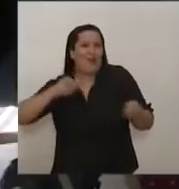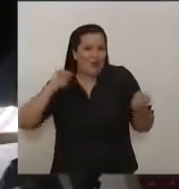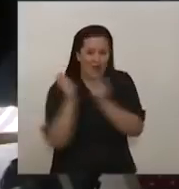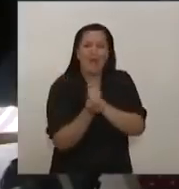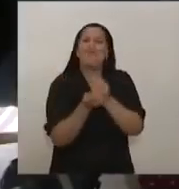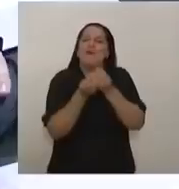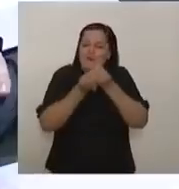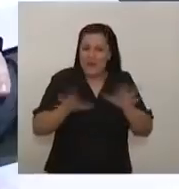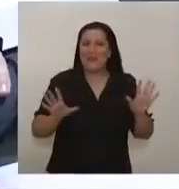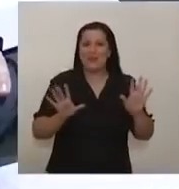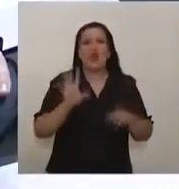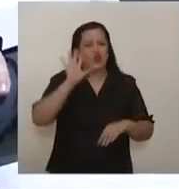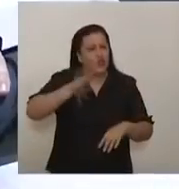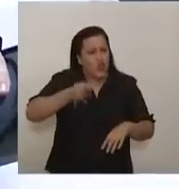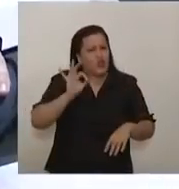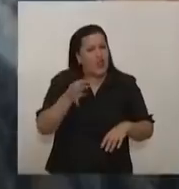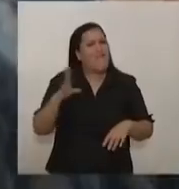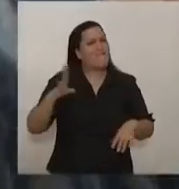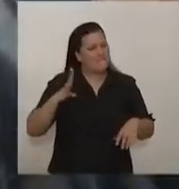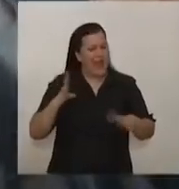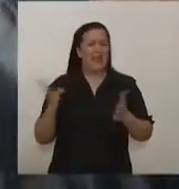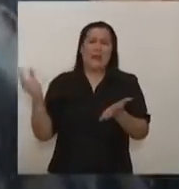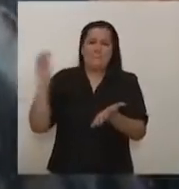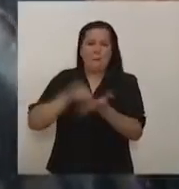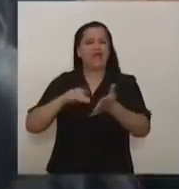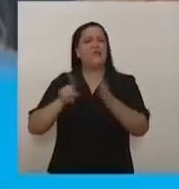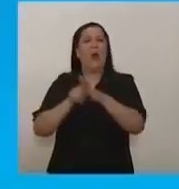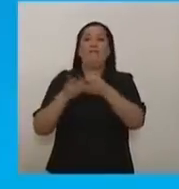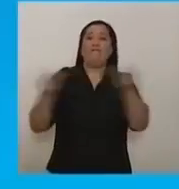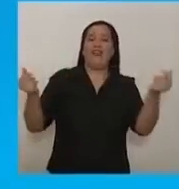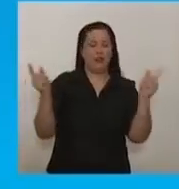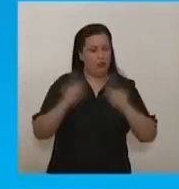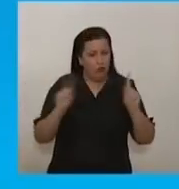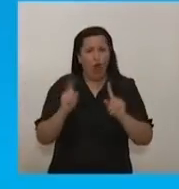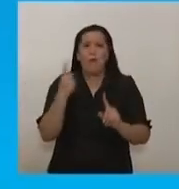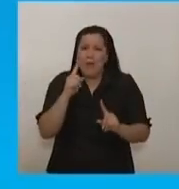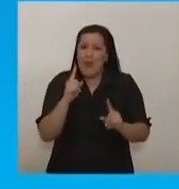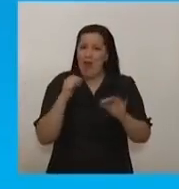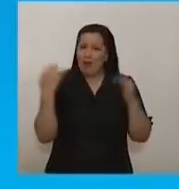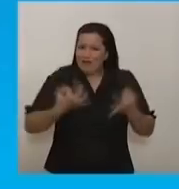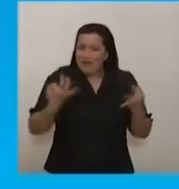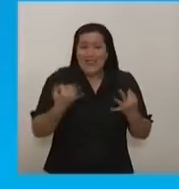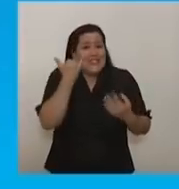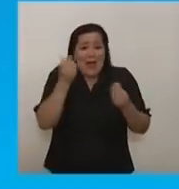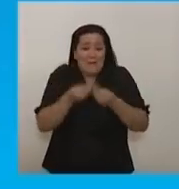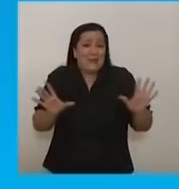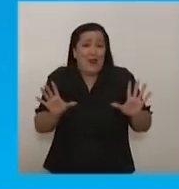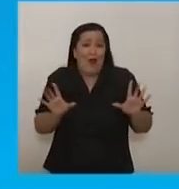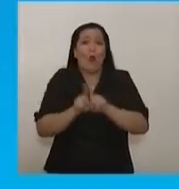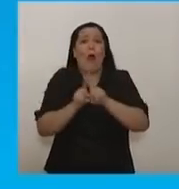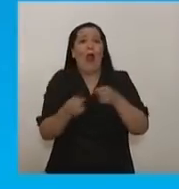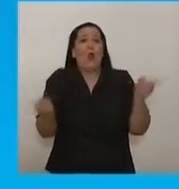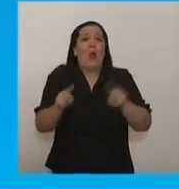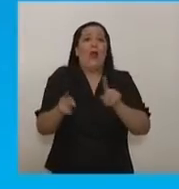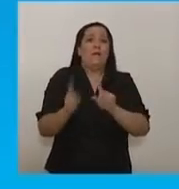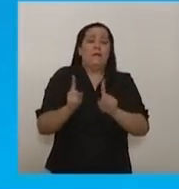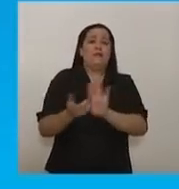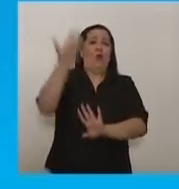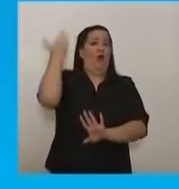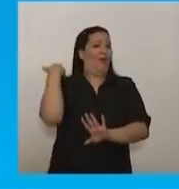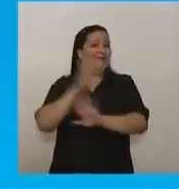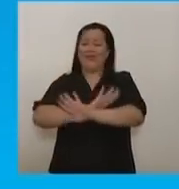sé que está aún muy lejos de haber concluido, pero la buena noticia es que ya comenzó y que no tiene vuelta